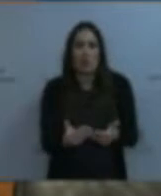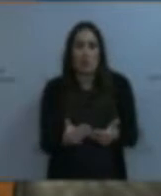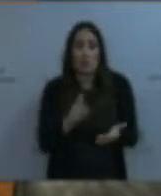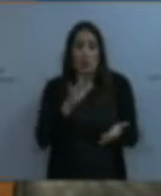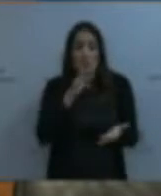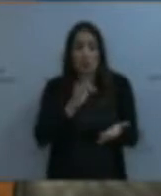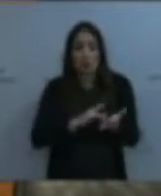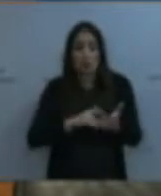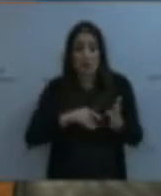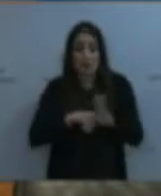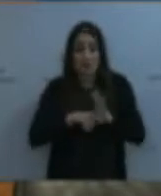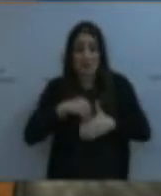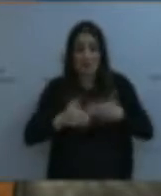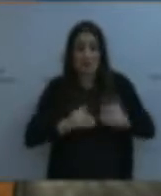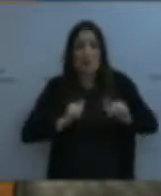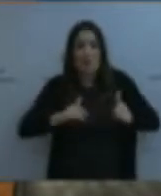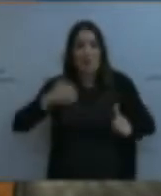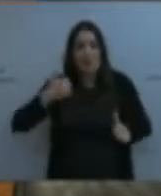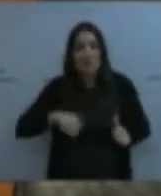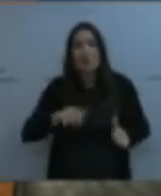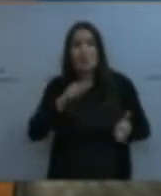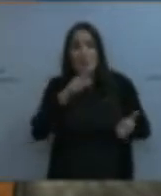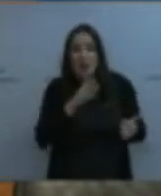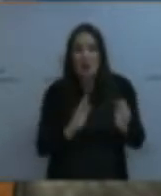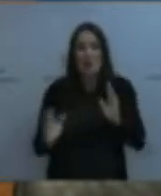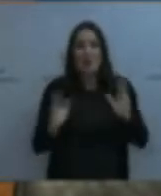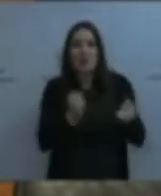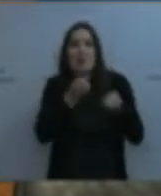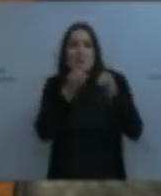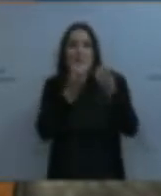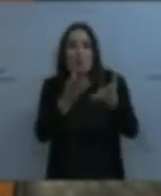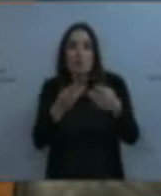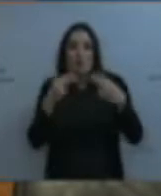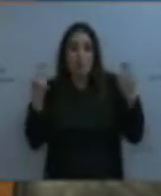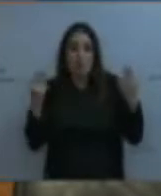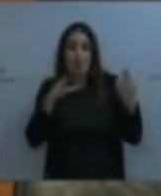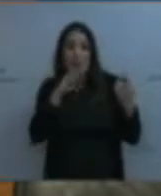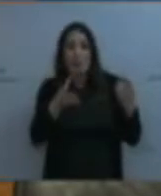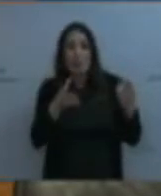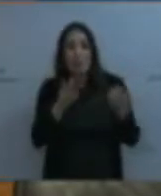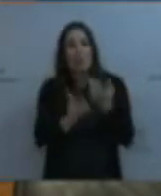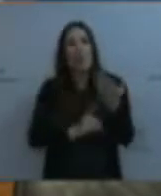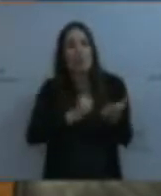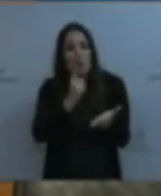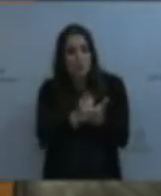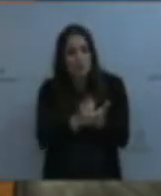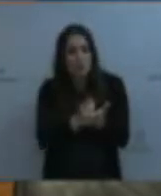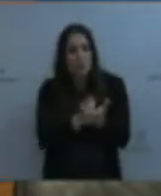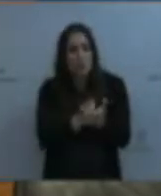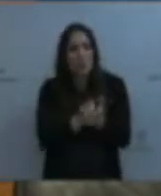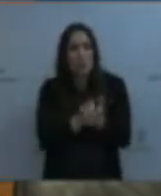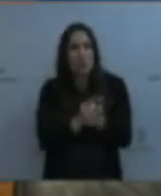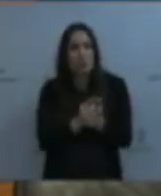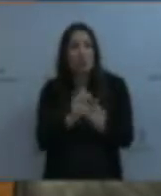su tramitación administrativa, se encuentra en periodo de información pública para recoger una vez más las alegaciones